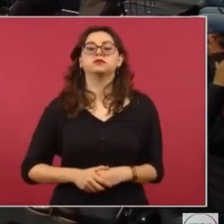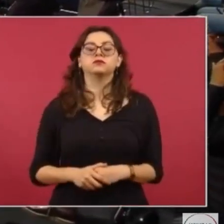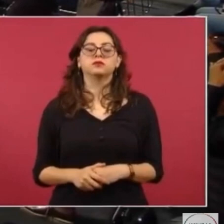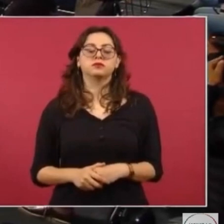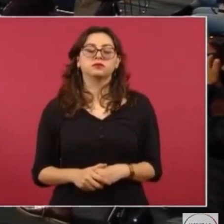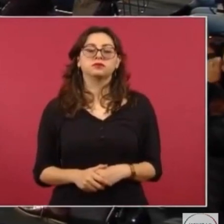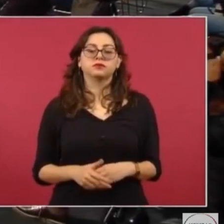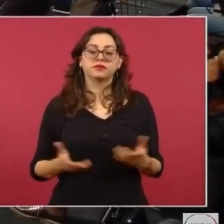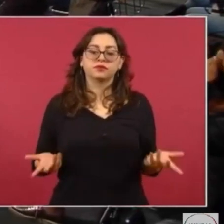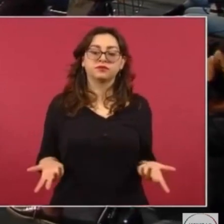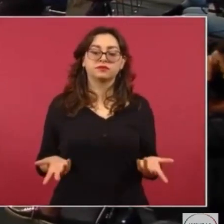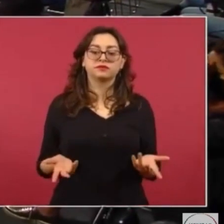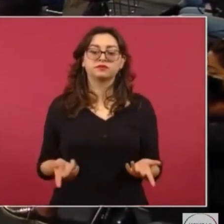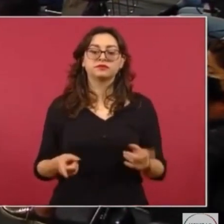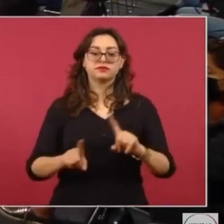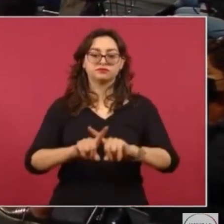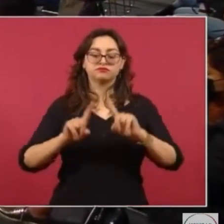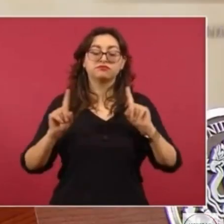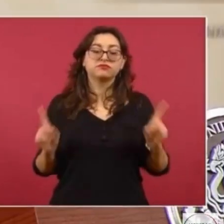hasta se ufana